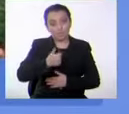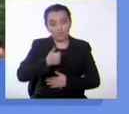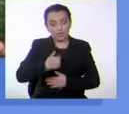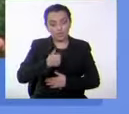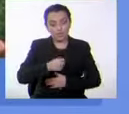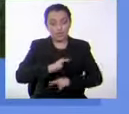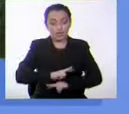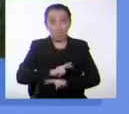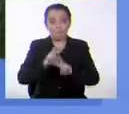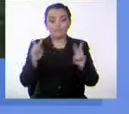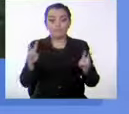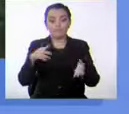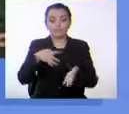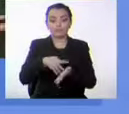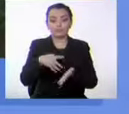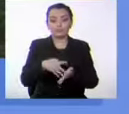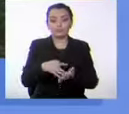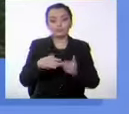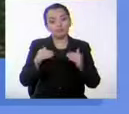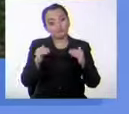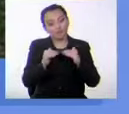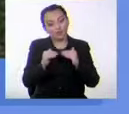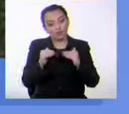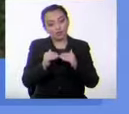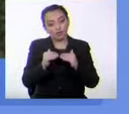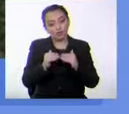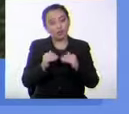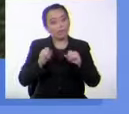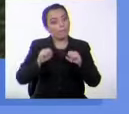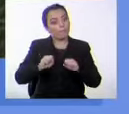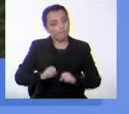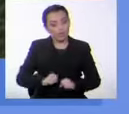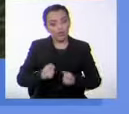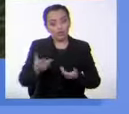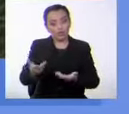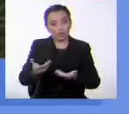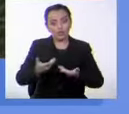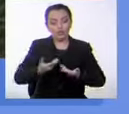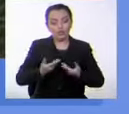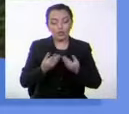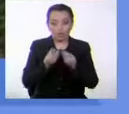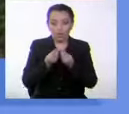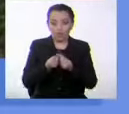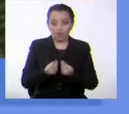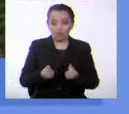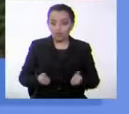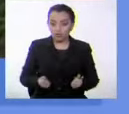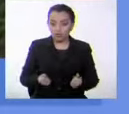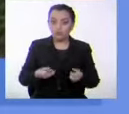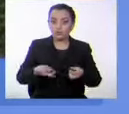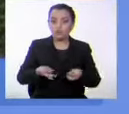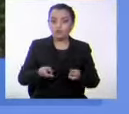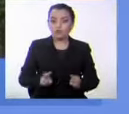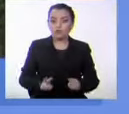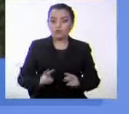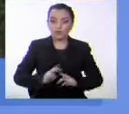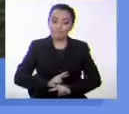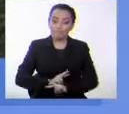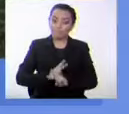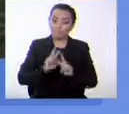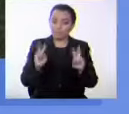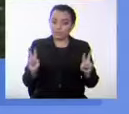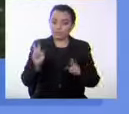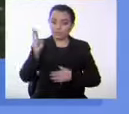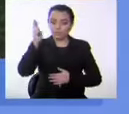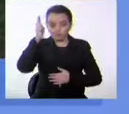pueblo. Y también para que nos pueda ayudar a resolver de manera pacífica y